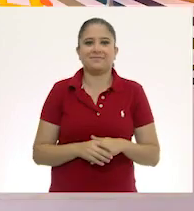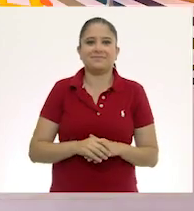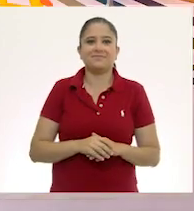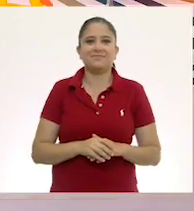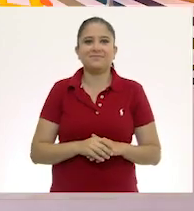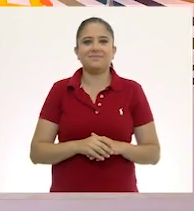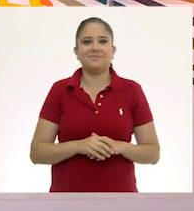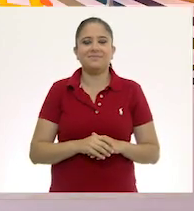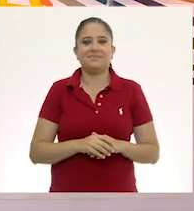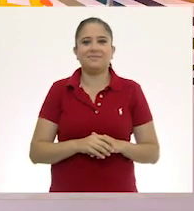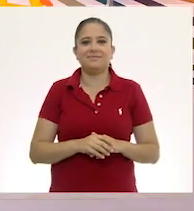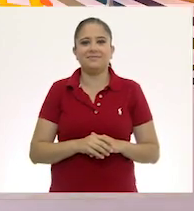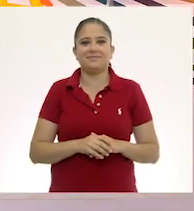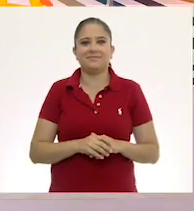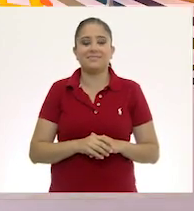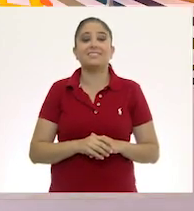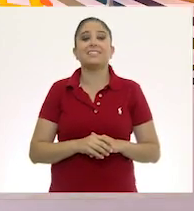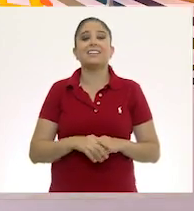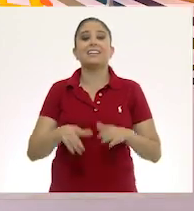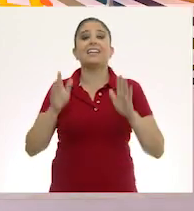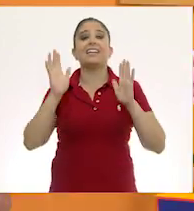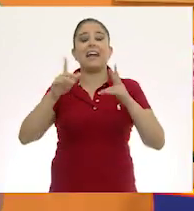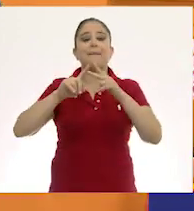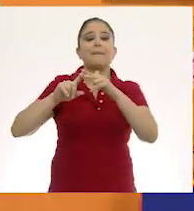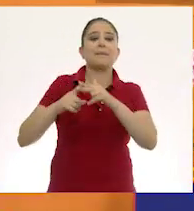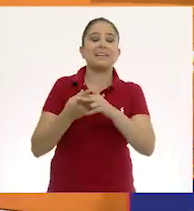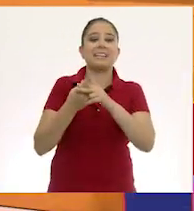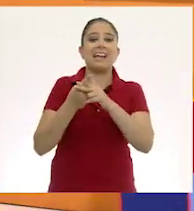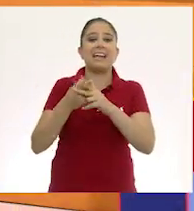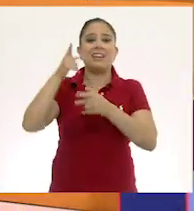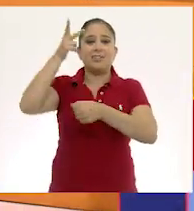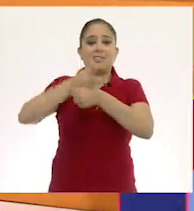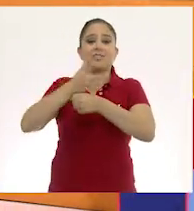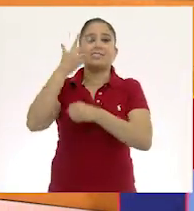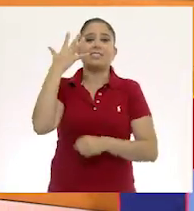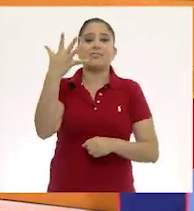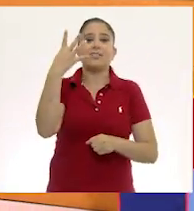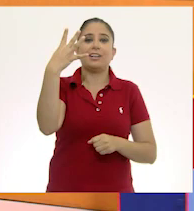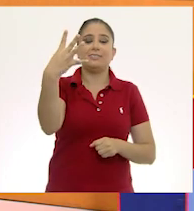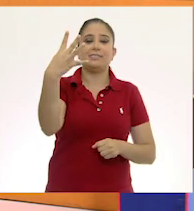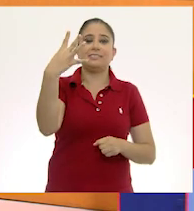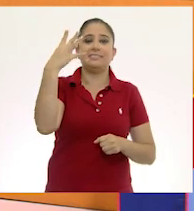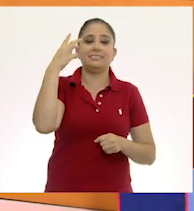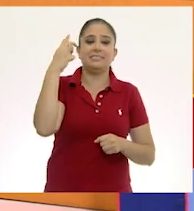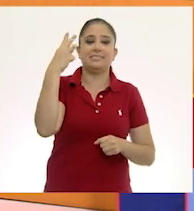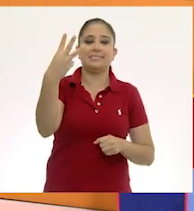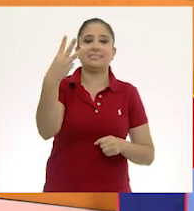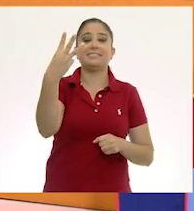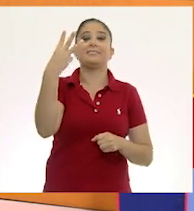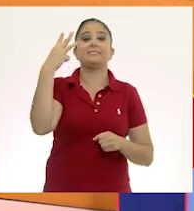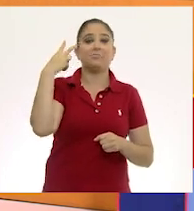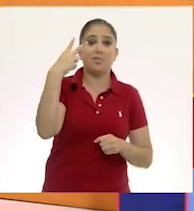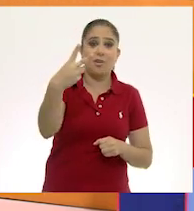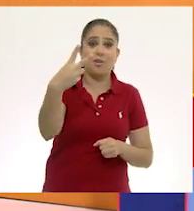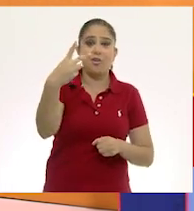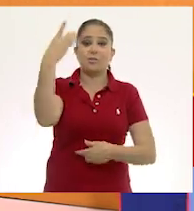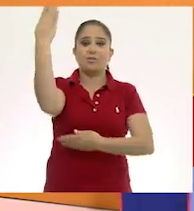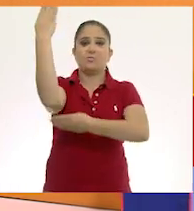Déjame decirles a todos. ¡Corre! Se graba 5, 4,